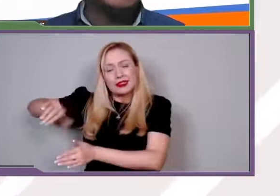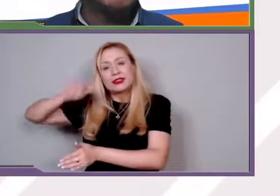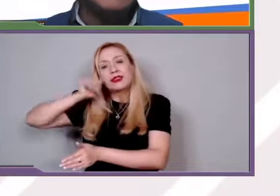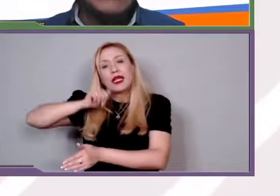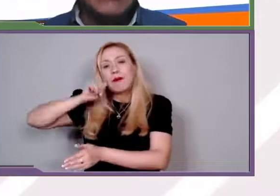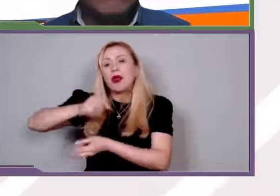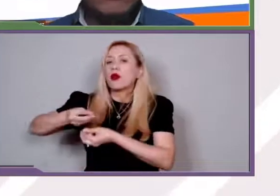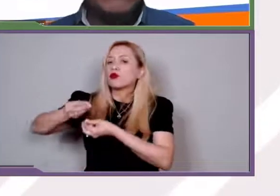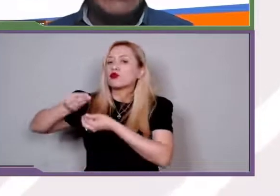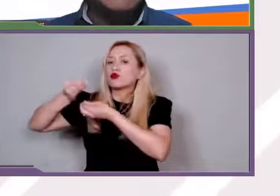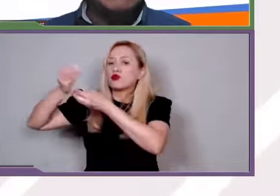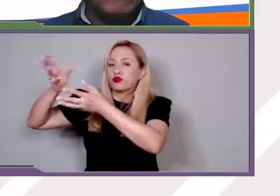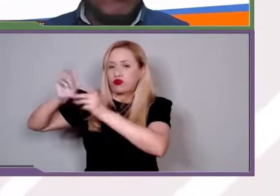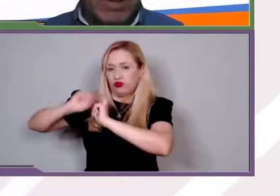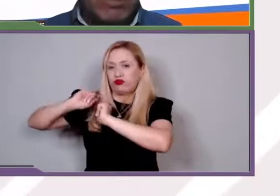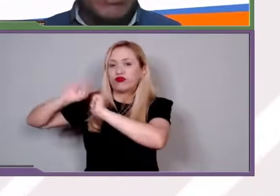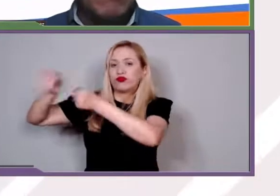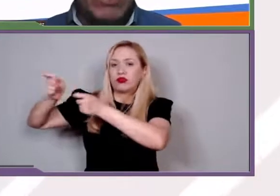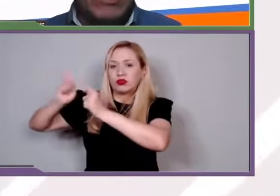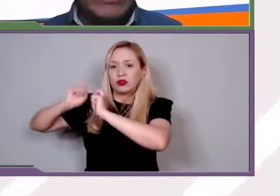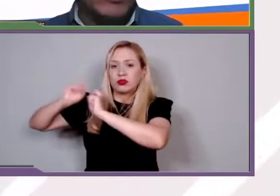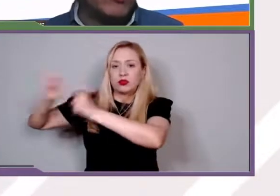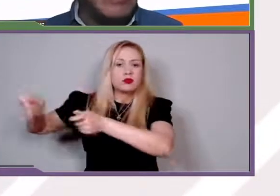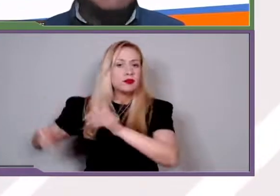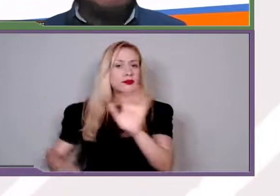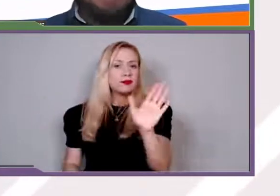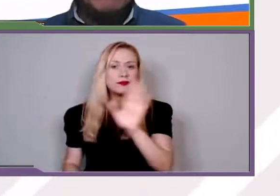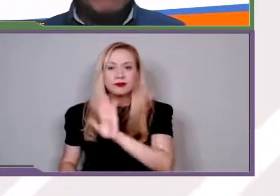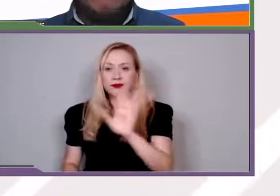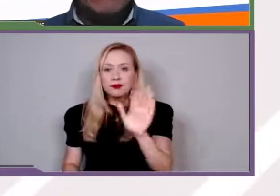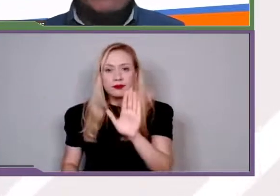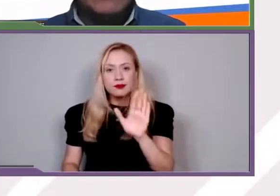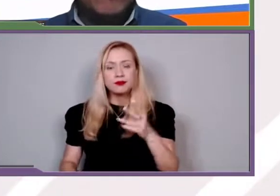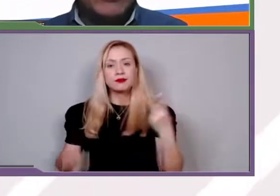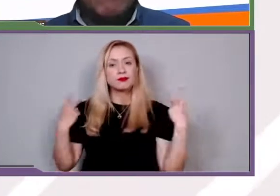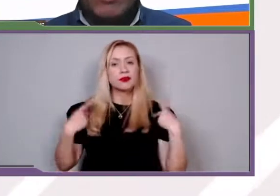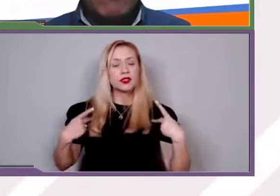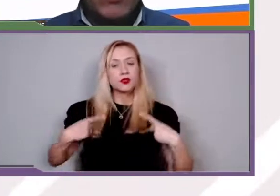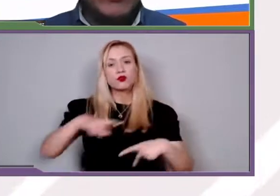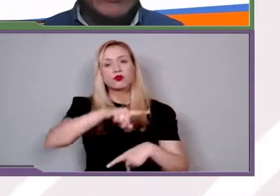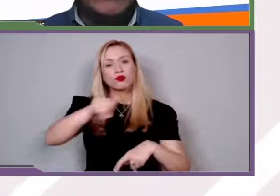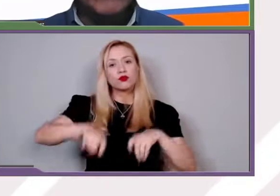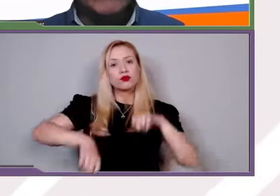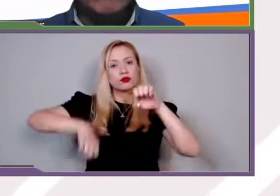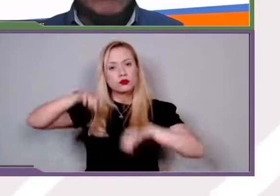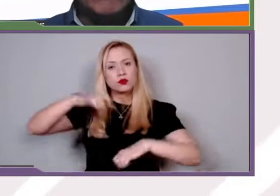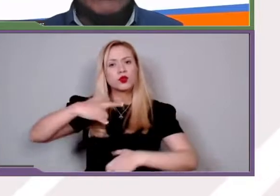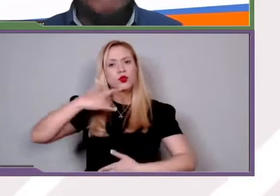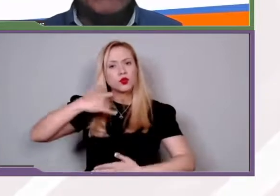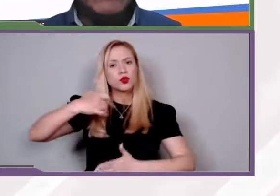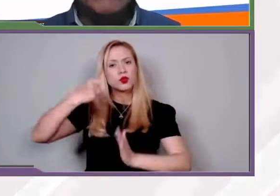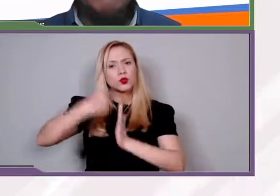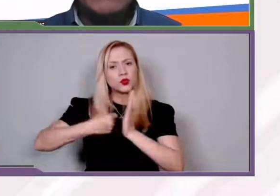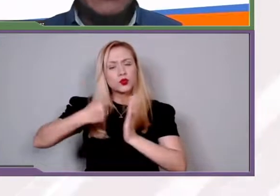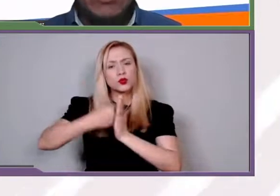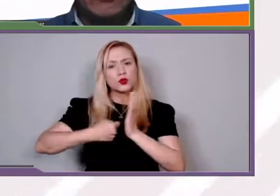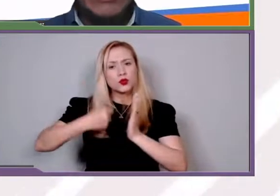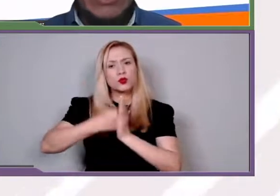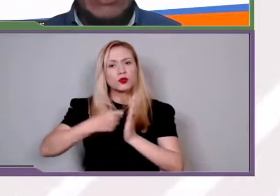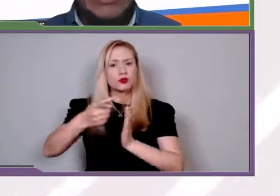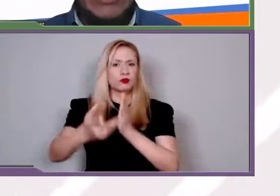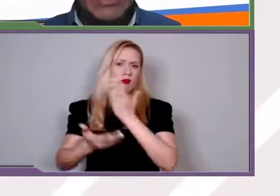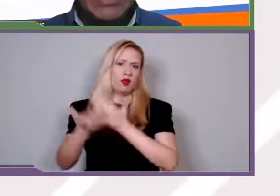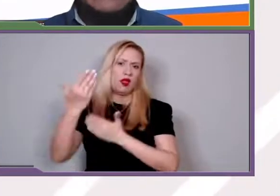la responsabilidad a otros. Y como personas mayores que son personas mayores de lucha, porque muchos de los que hoy son mayores fueron activistas